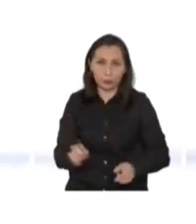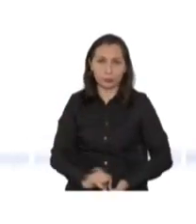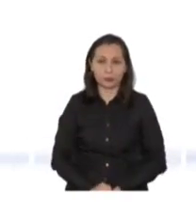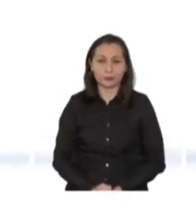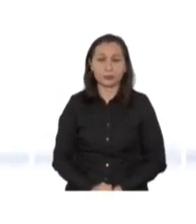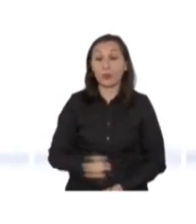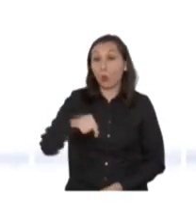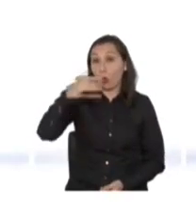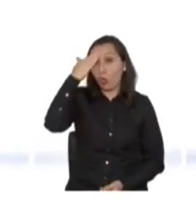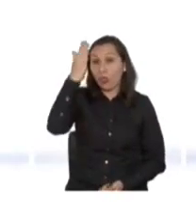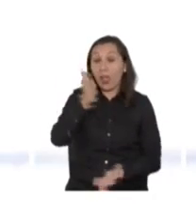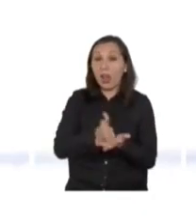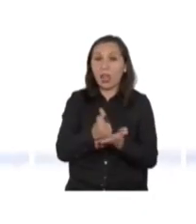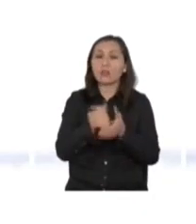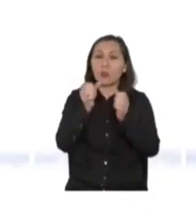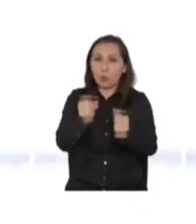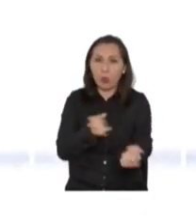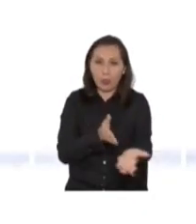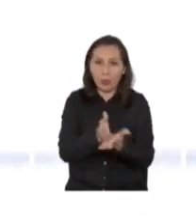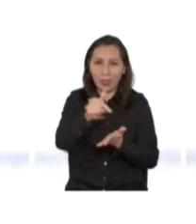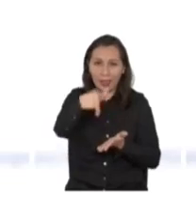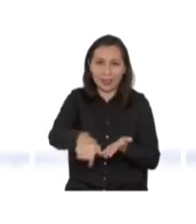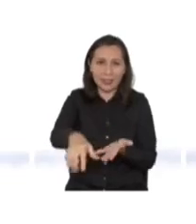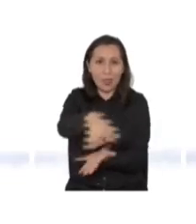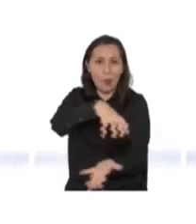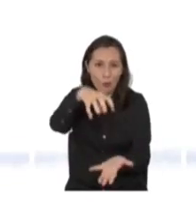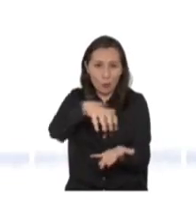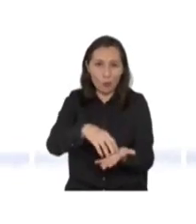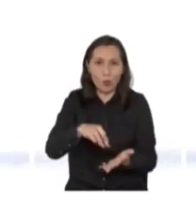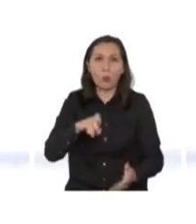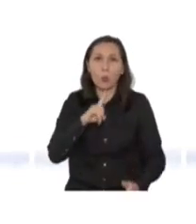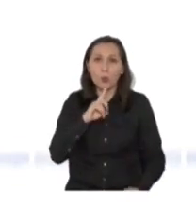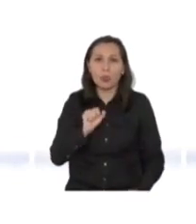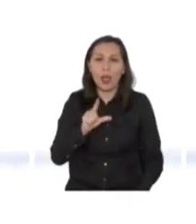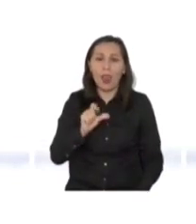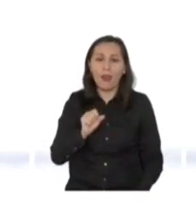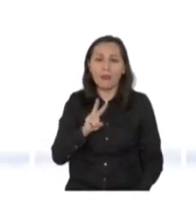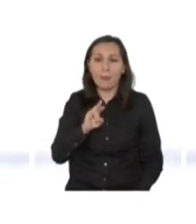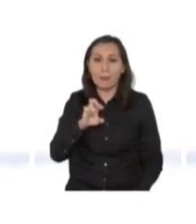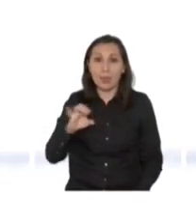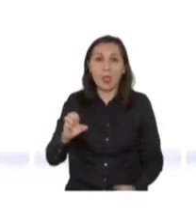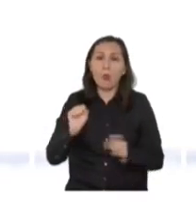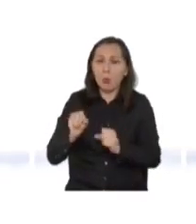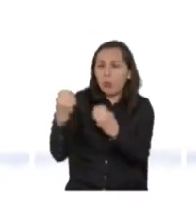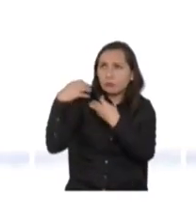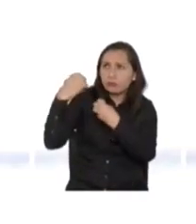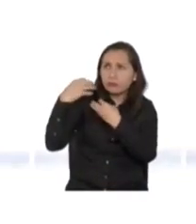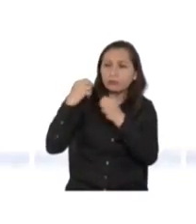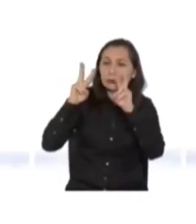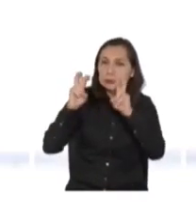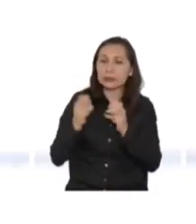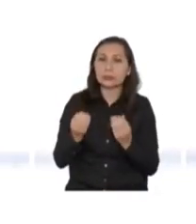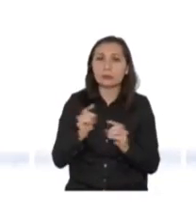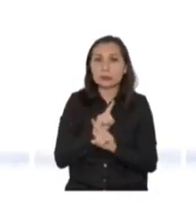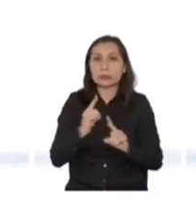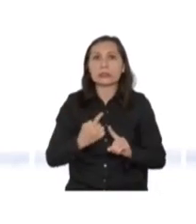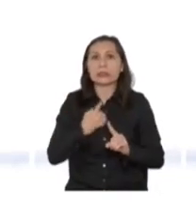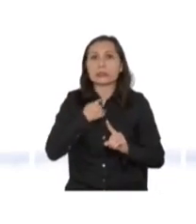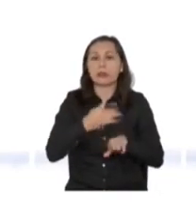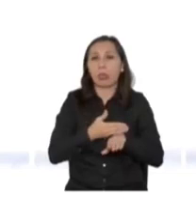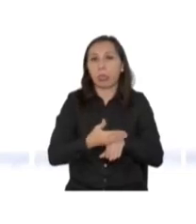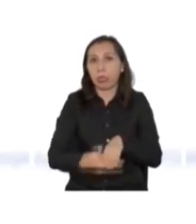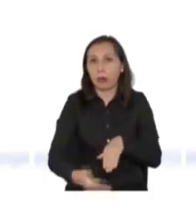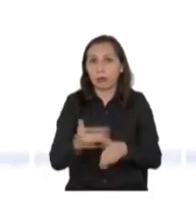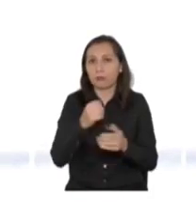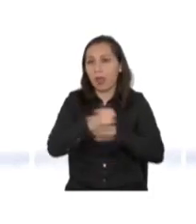además por lo menos 45 diarias, y además que estas, gracias al trabajo y al acuerdo que se llegó con las empresas, vengan con los empalmes